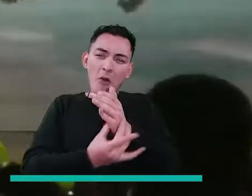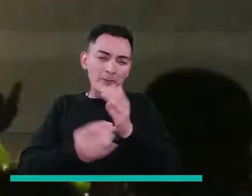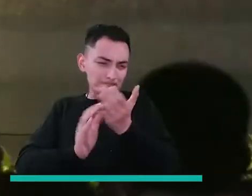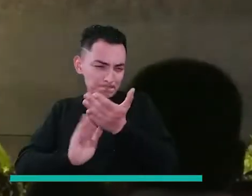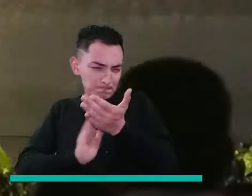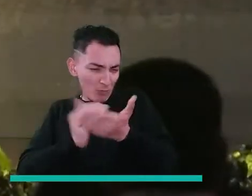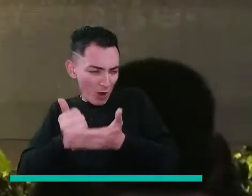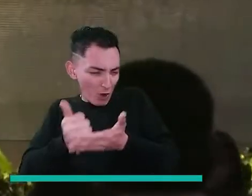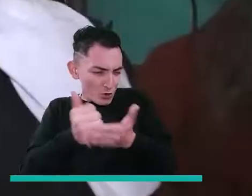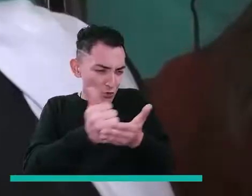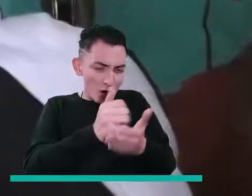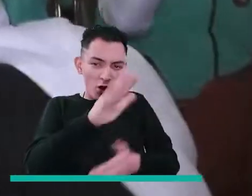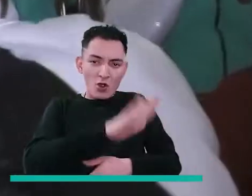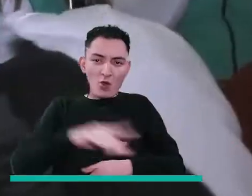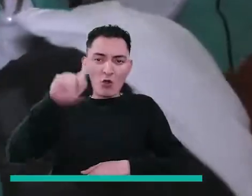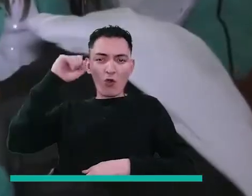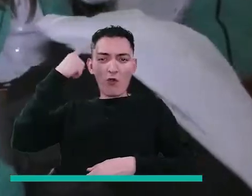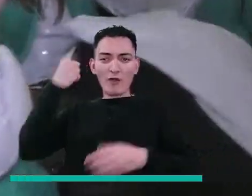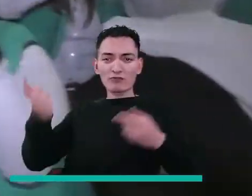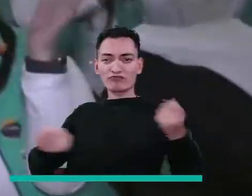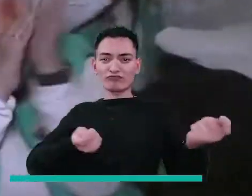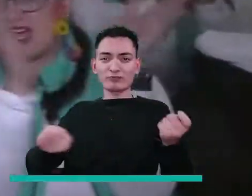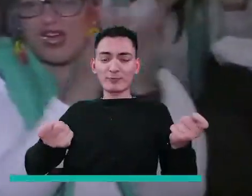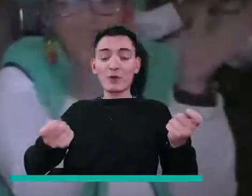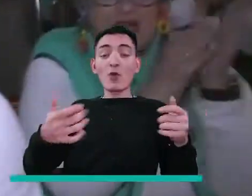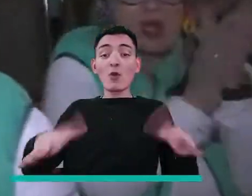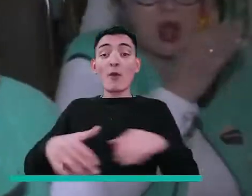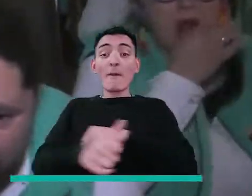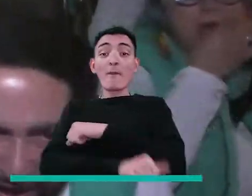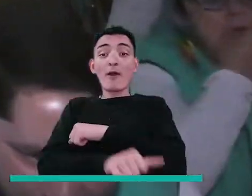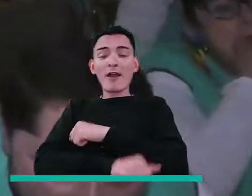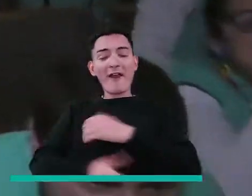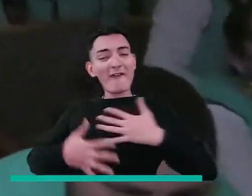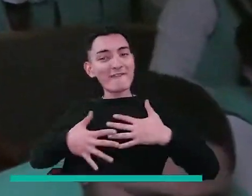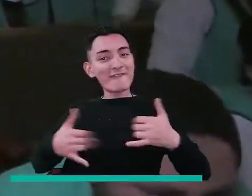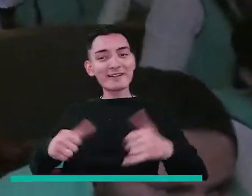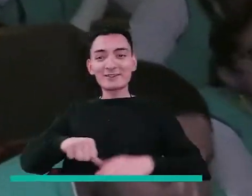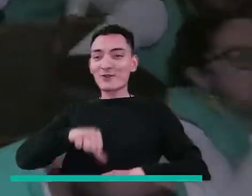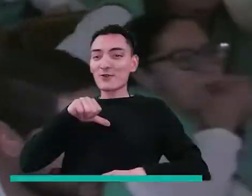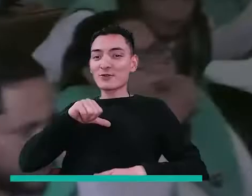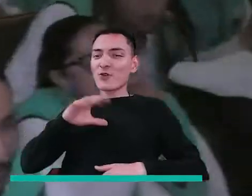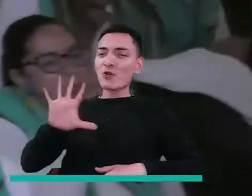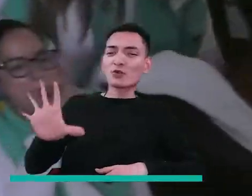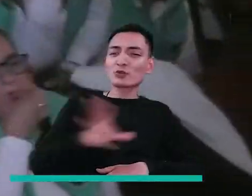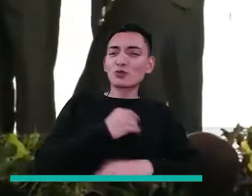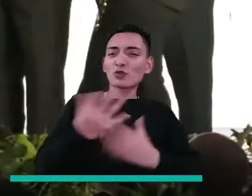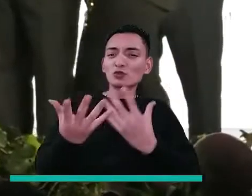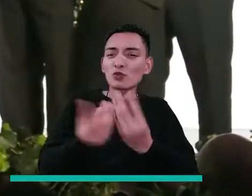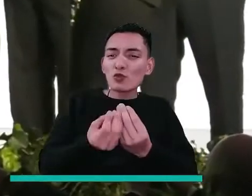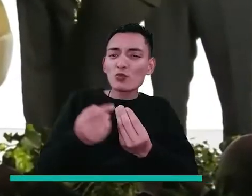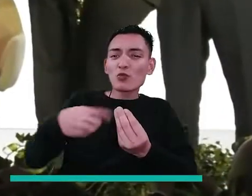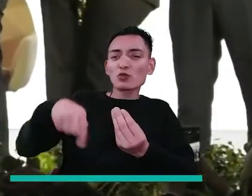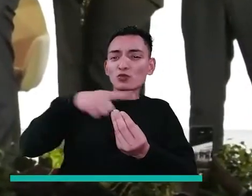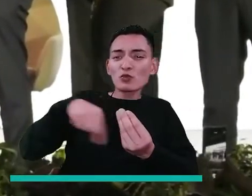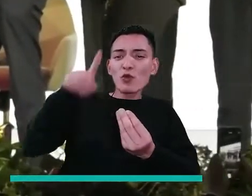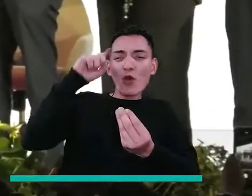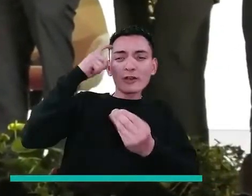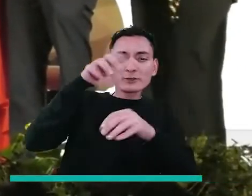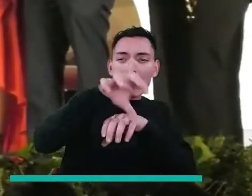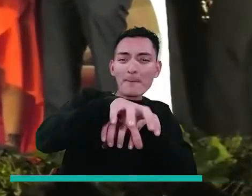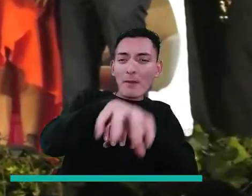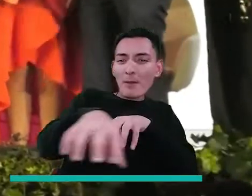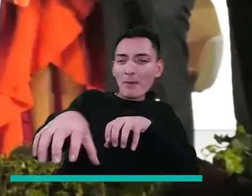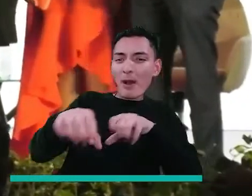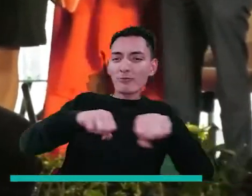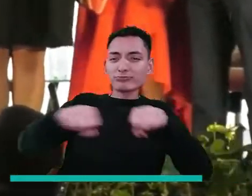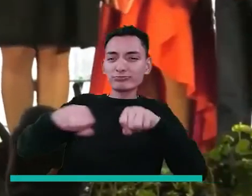de la pobreza. Y creo que en el departamento de Boyacá nos sentimos no solo muy orgullosos, sino muy agradecidos con todo el equipo que ha participado, todas las